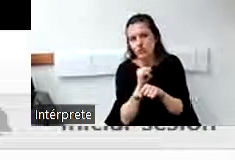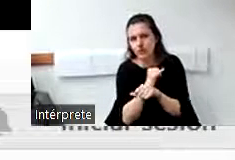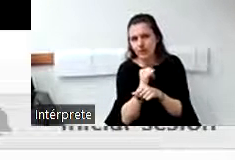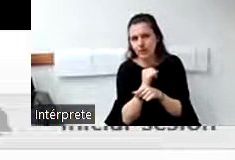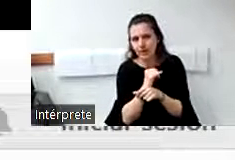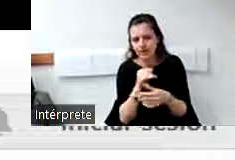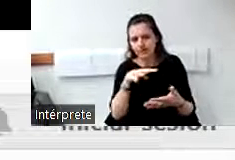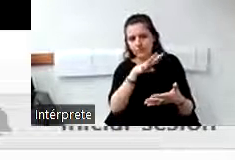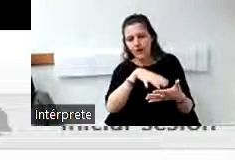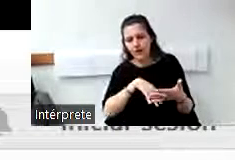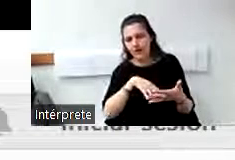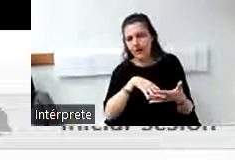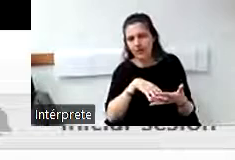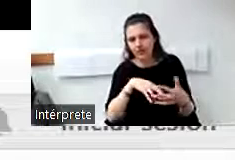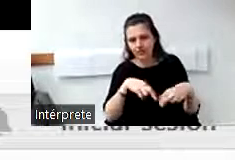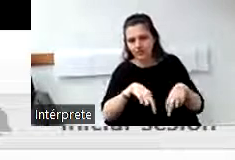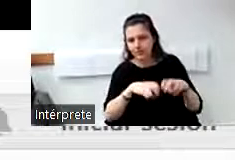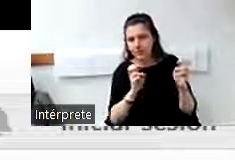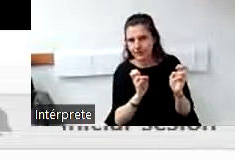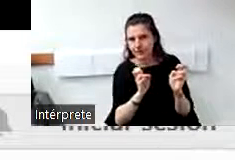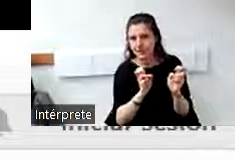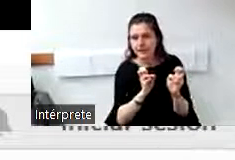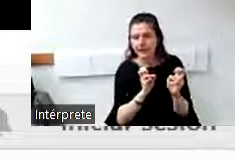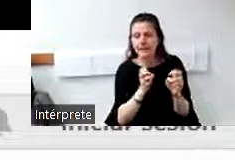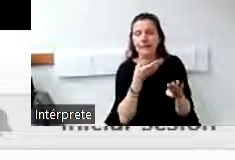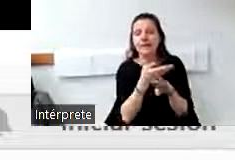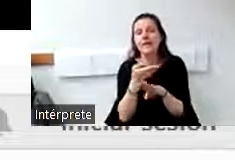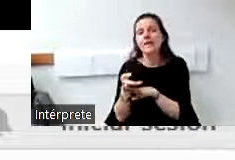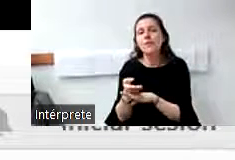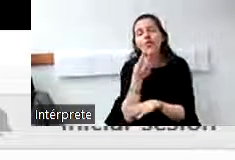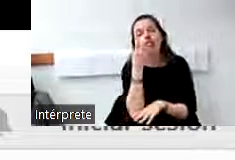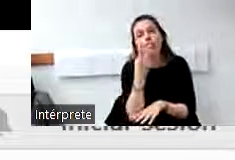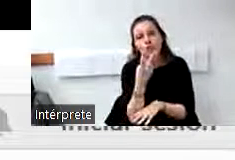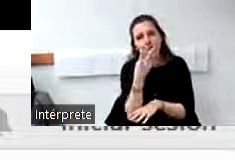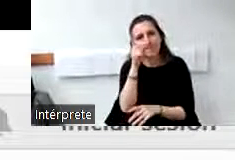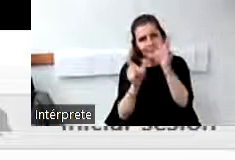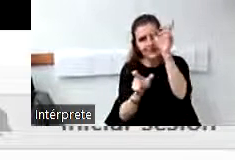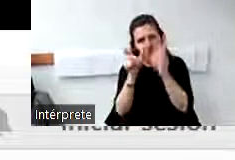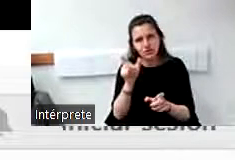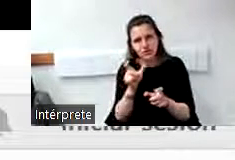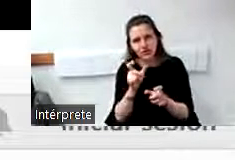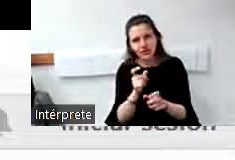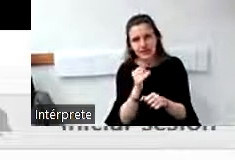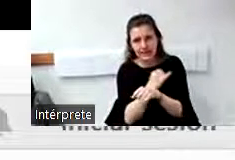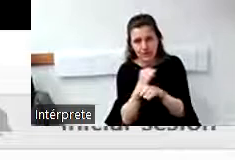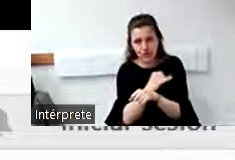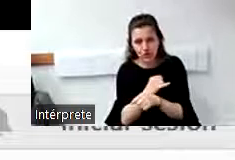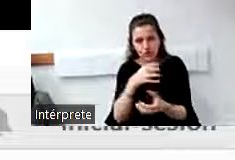Se pidió 2 personas por institución justamente buscando que esto ocupe después a la